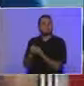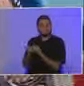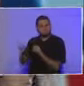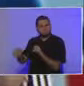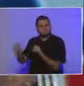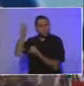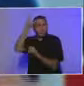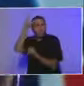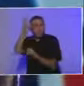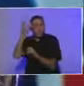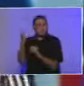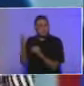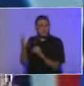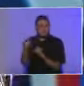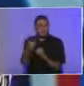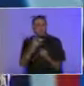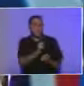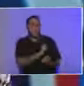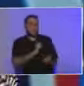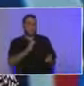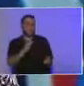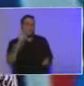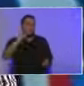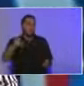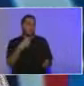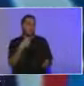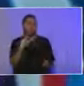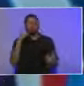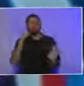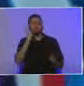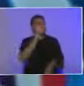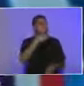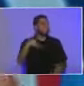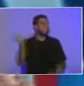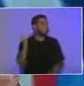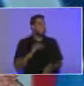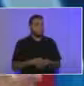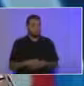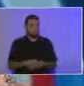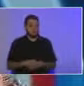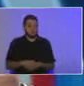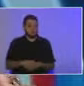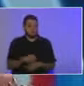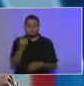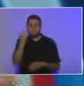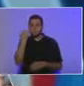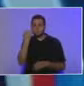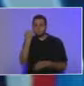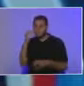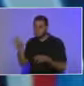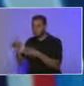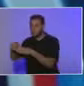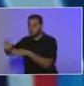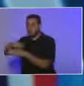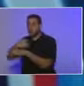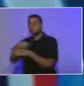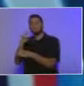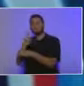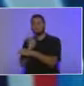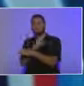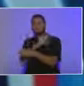que los va a ayudar, la alcaldesa de San Juan dice que se va a hacer de la vista larga, si ven haciendo los galleros participando de una